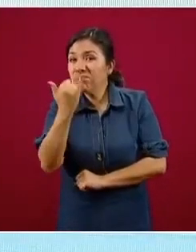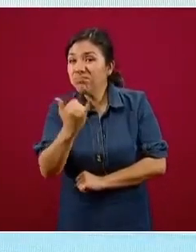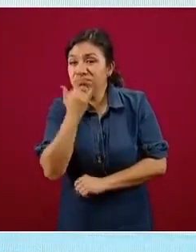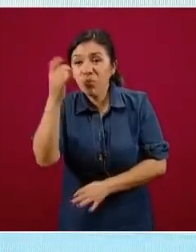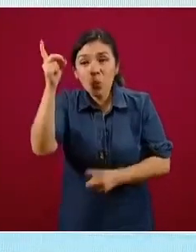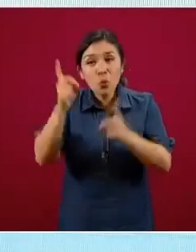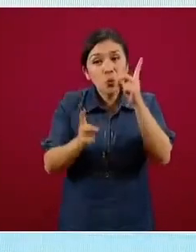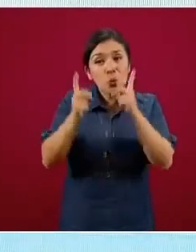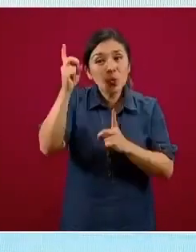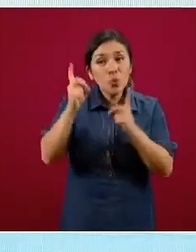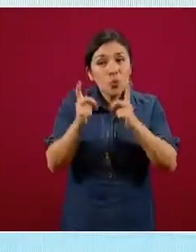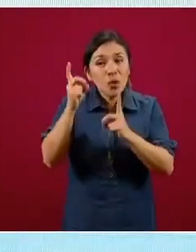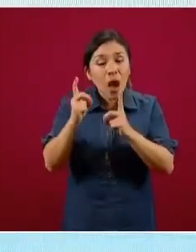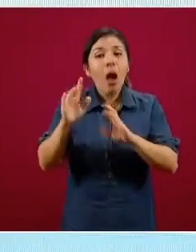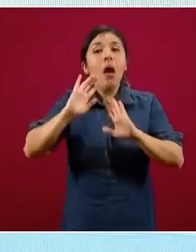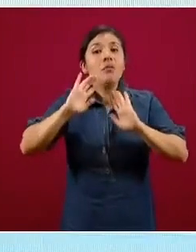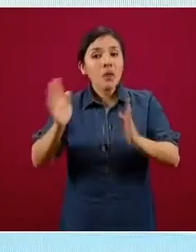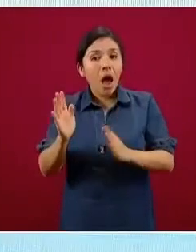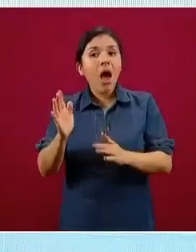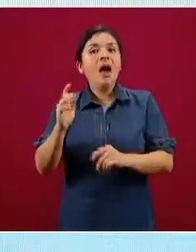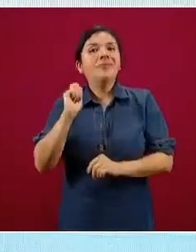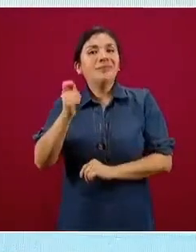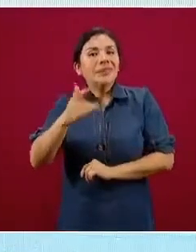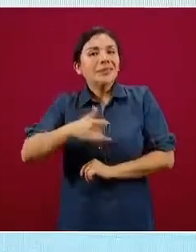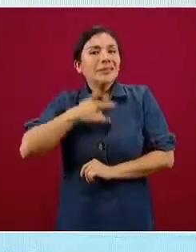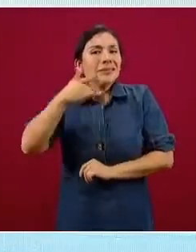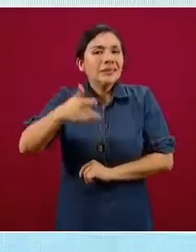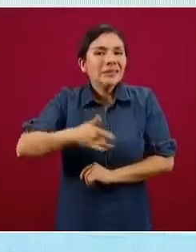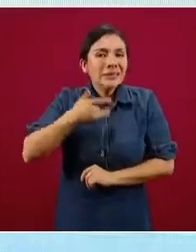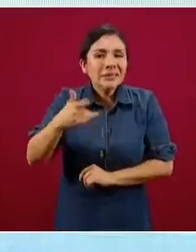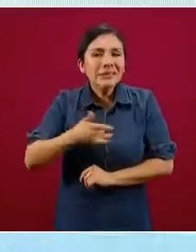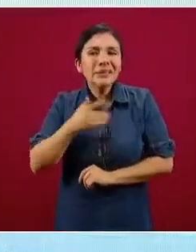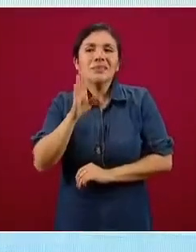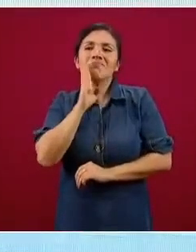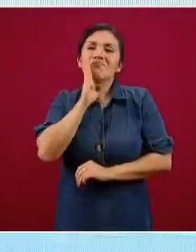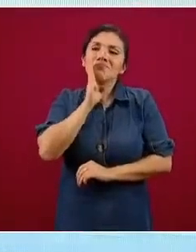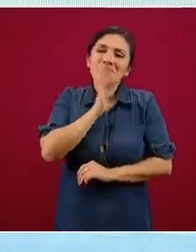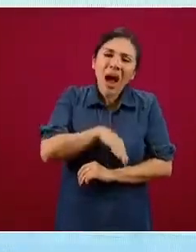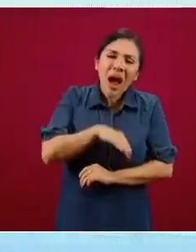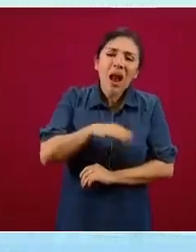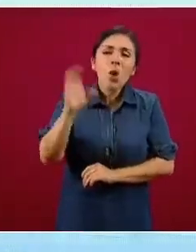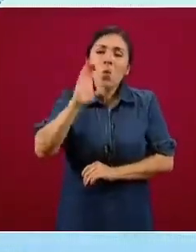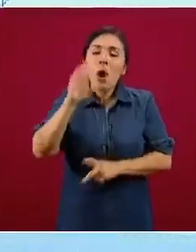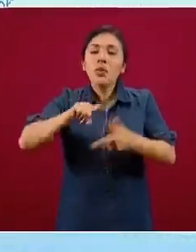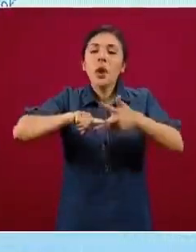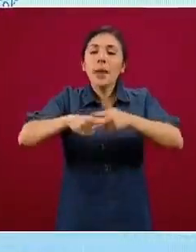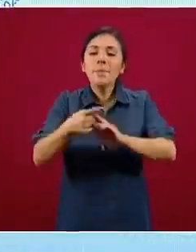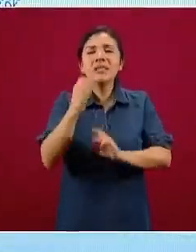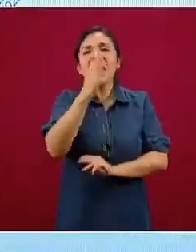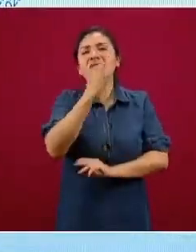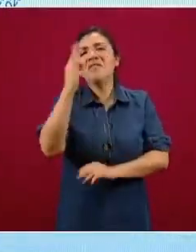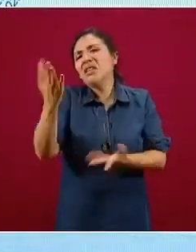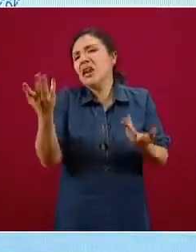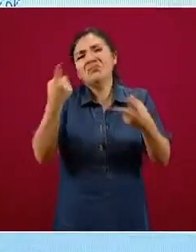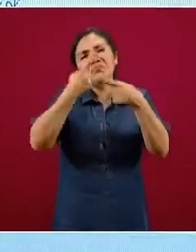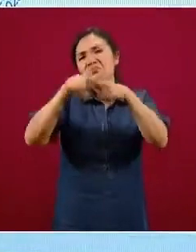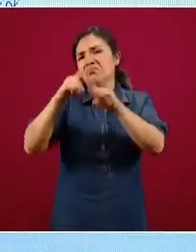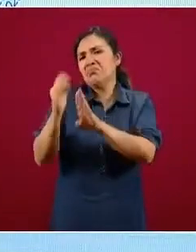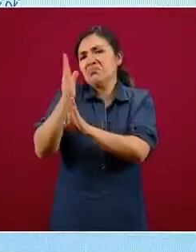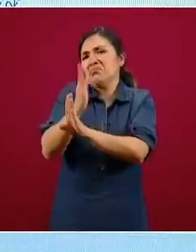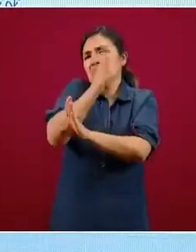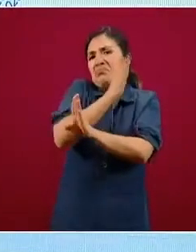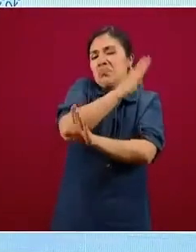sospechosos y que fueron sus síntomas iniciados en distintas fechas,